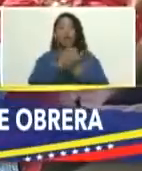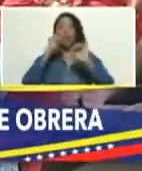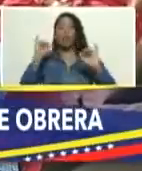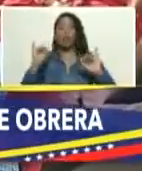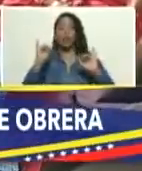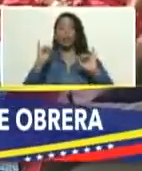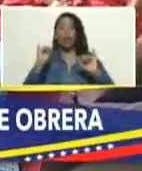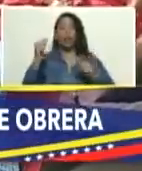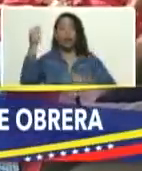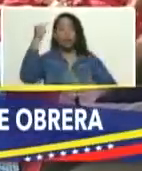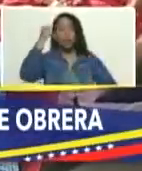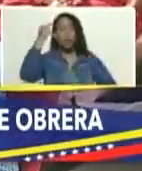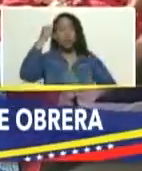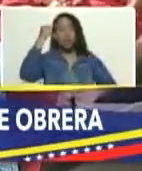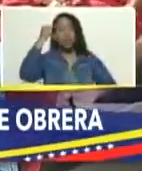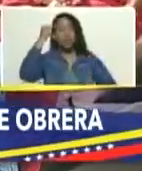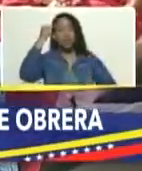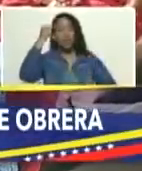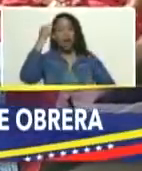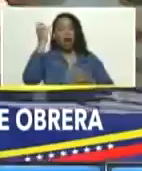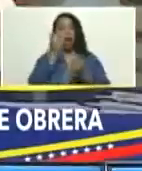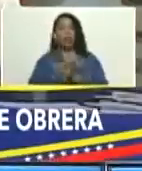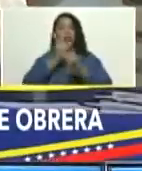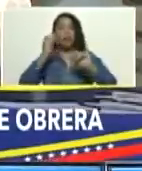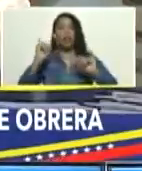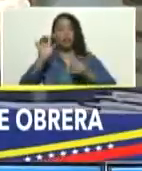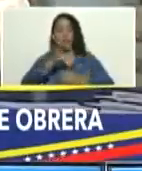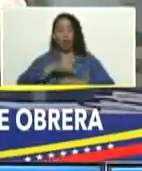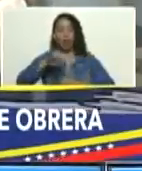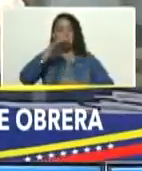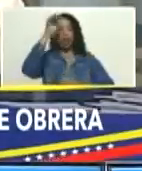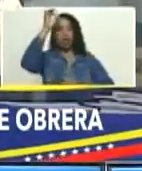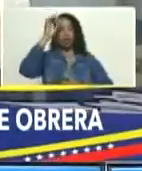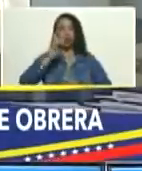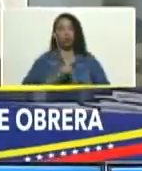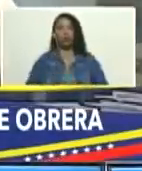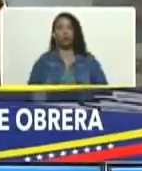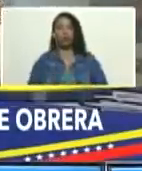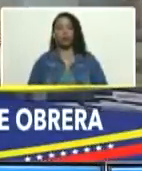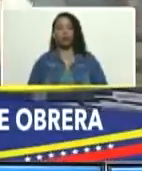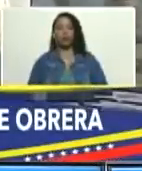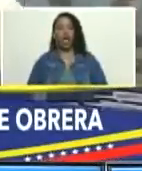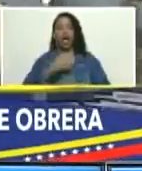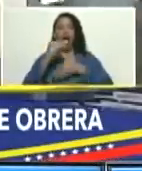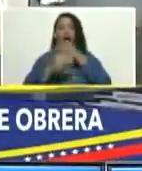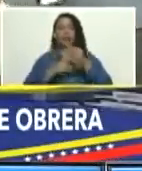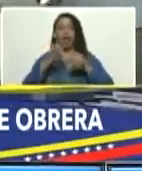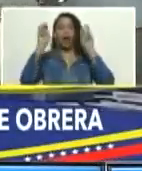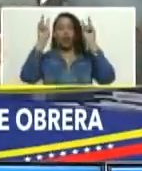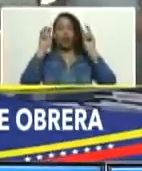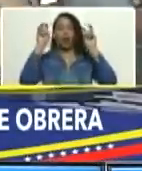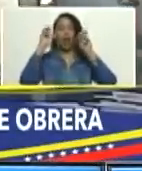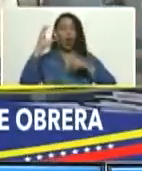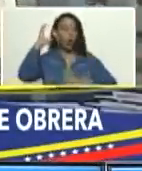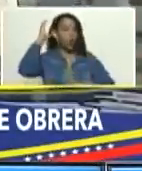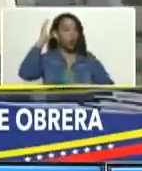de las mentes, en la independencia espiritual, en forjar una nueva